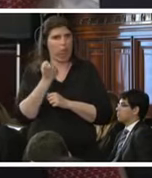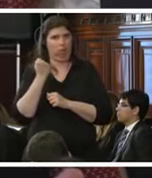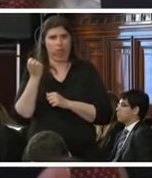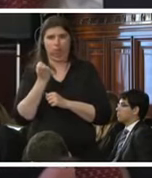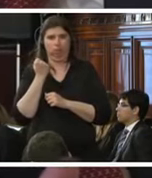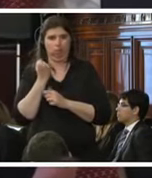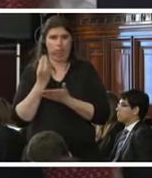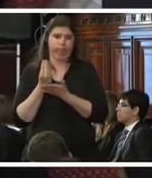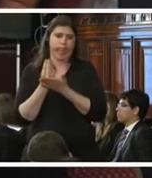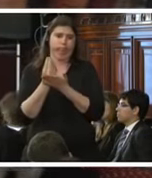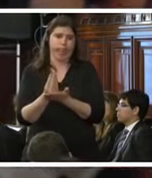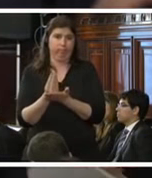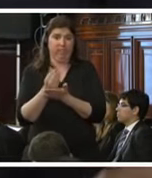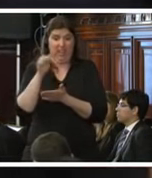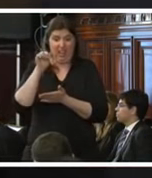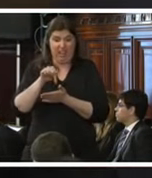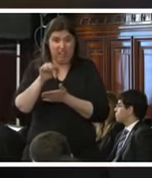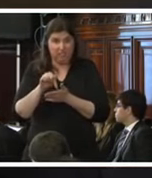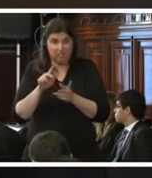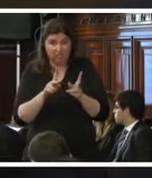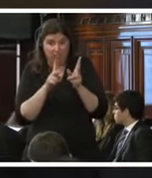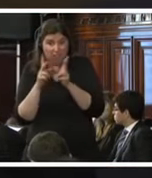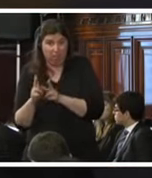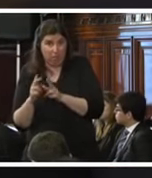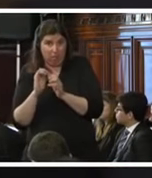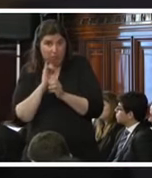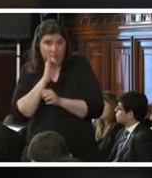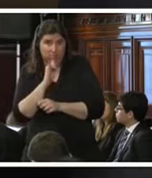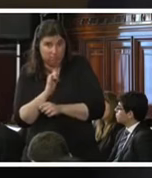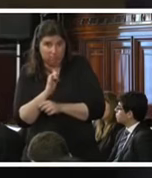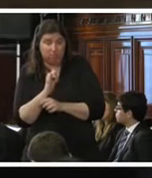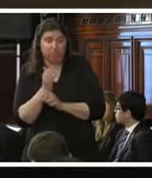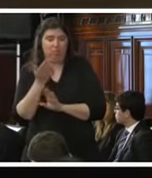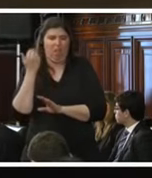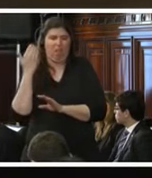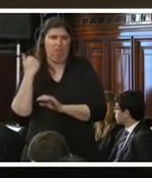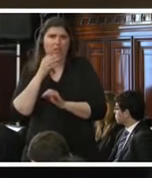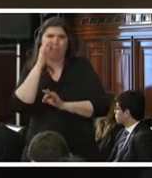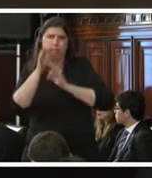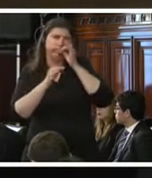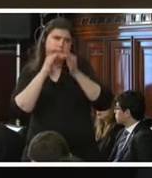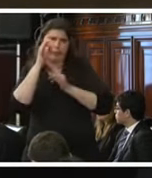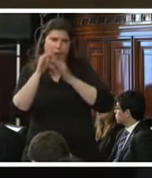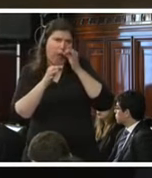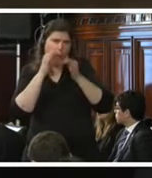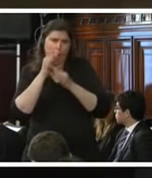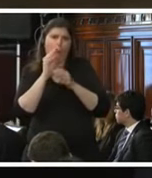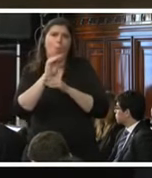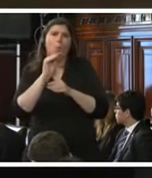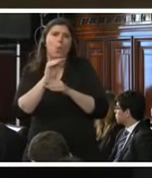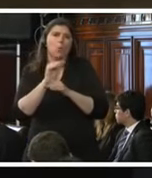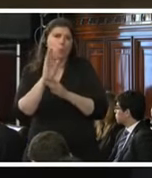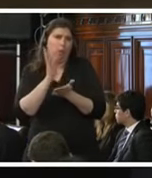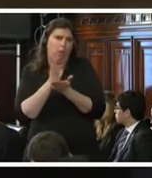Recién en esta etapa de la historia, aquello que siempre explicamos en los cursos de derecho de la inalienabilidad de la defensa